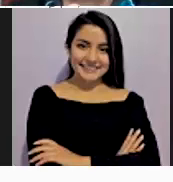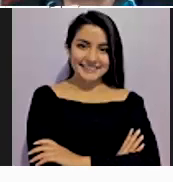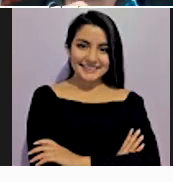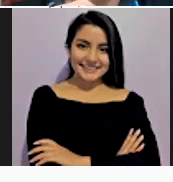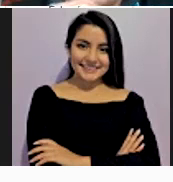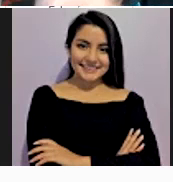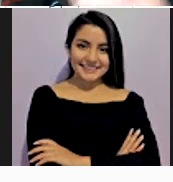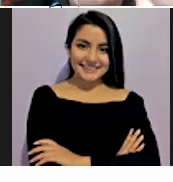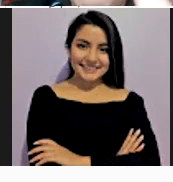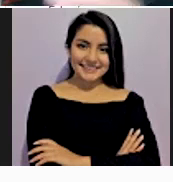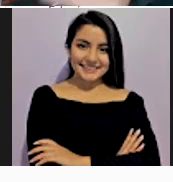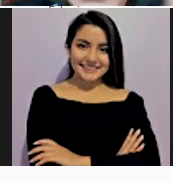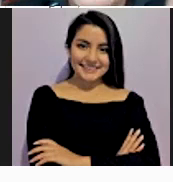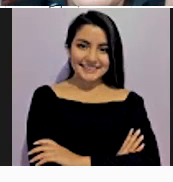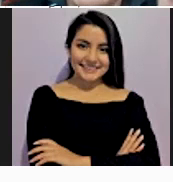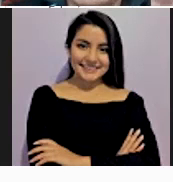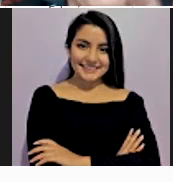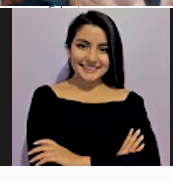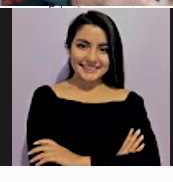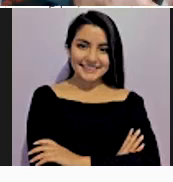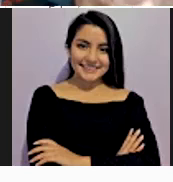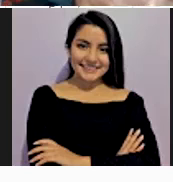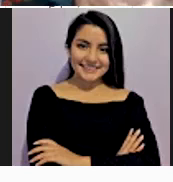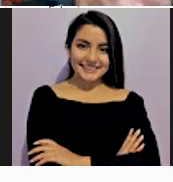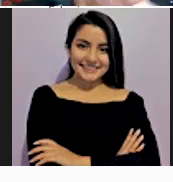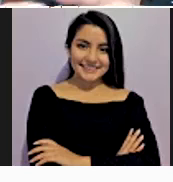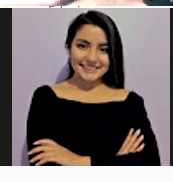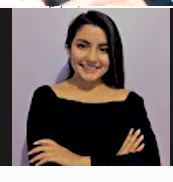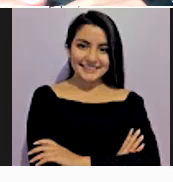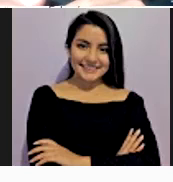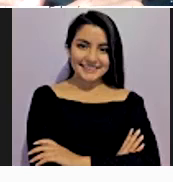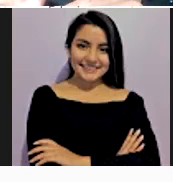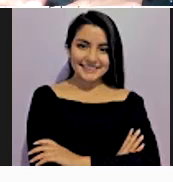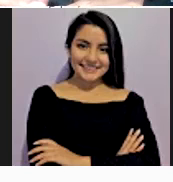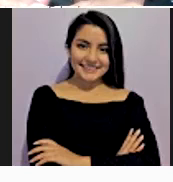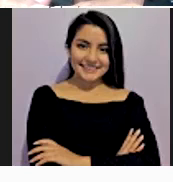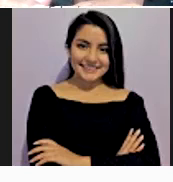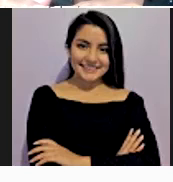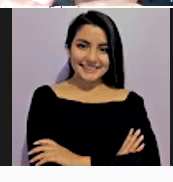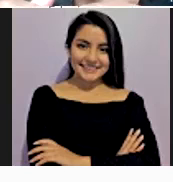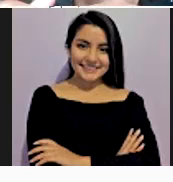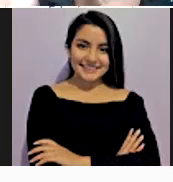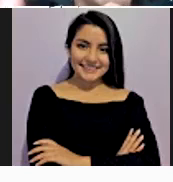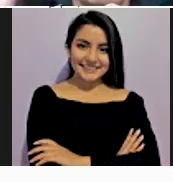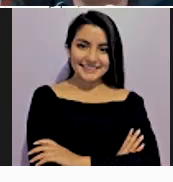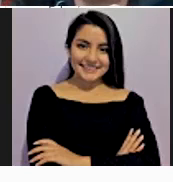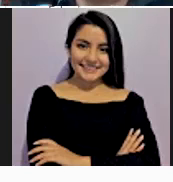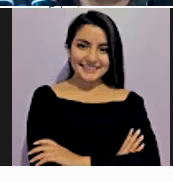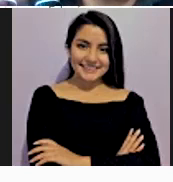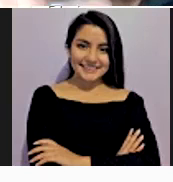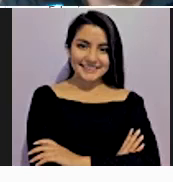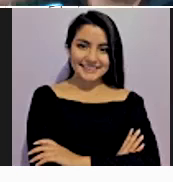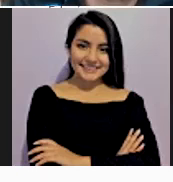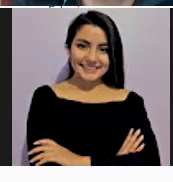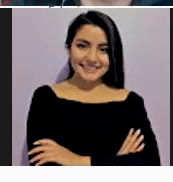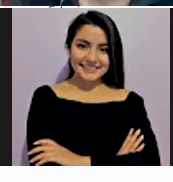Después les llamo. Entonces, bueno, Patate ya. Sí, con el Patate está pasando Píllaros, ¿no? No, Píllaro, Pelileo